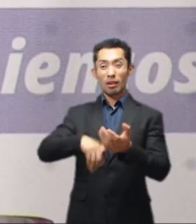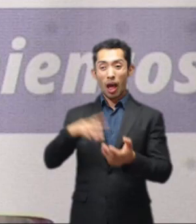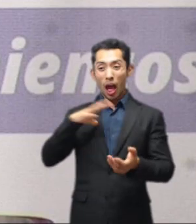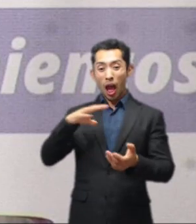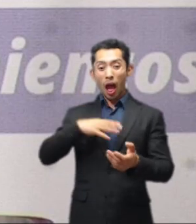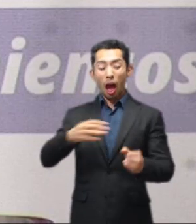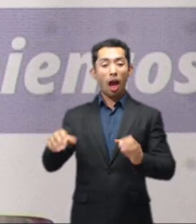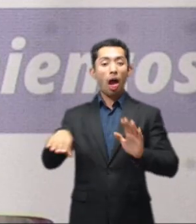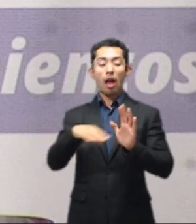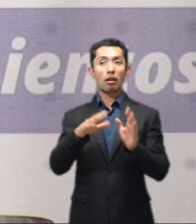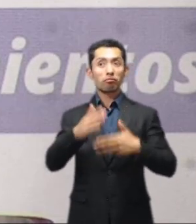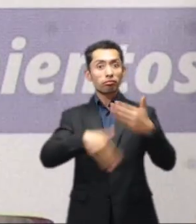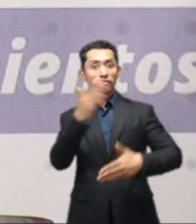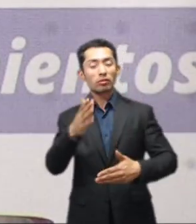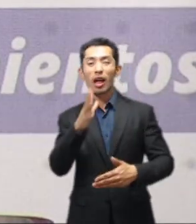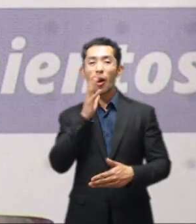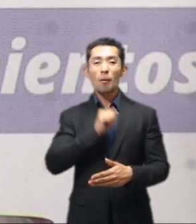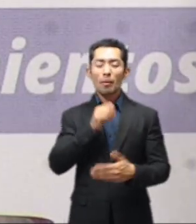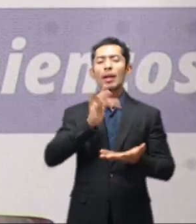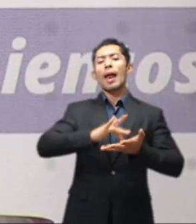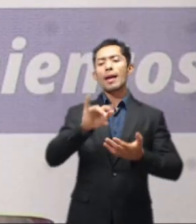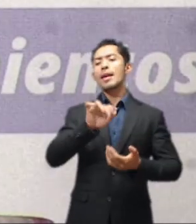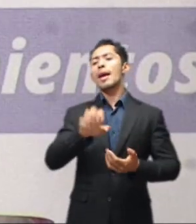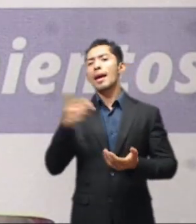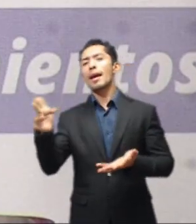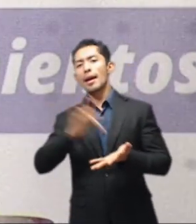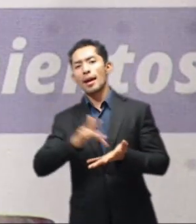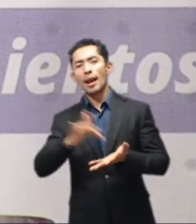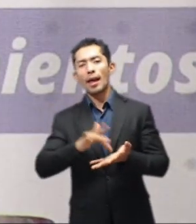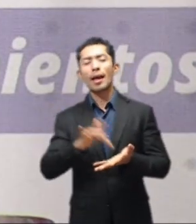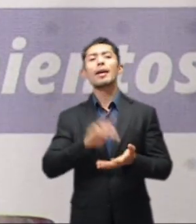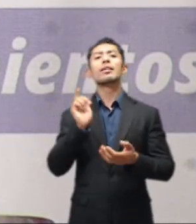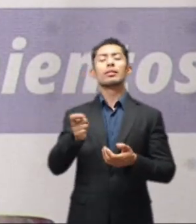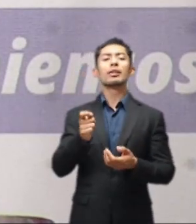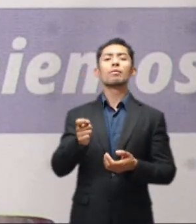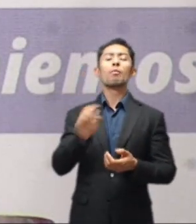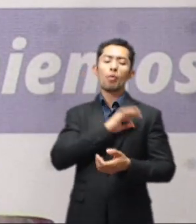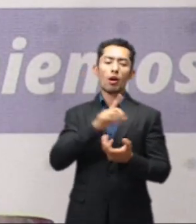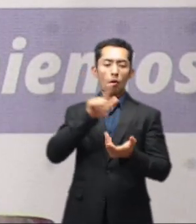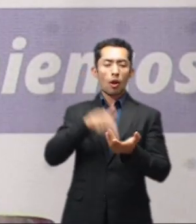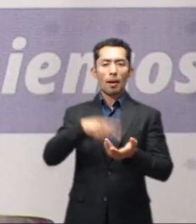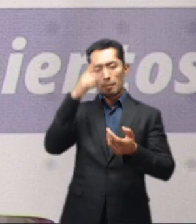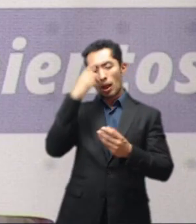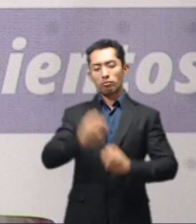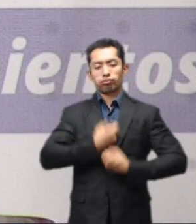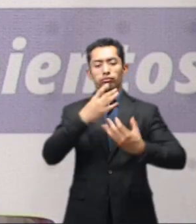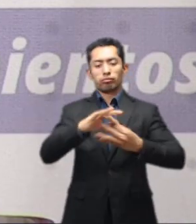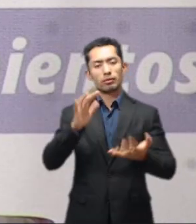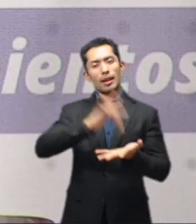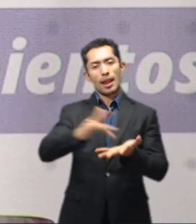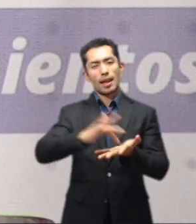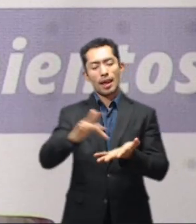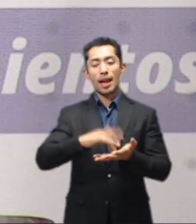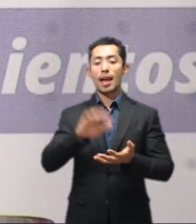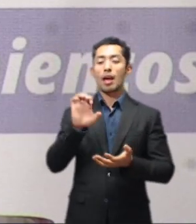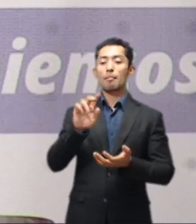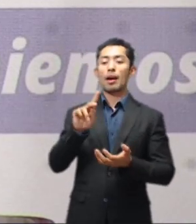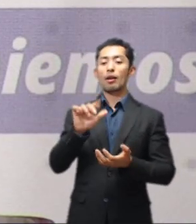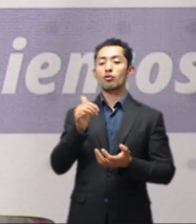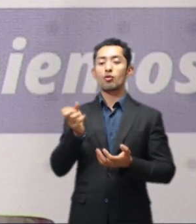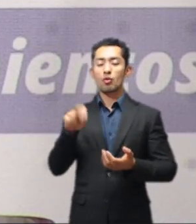ha estado estancado por mucho tiempo Agradezco al instituto estatal electoral el abrirnos Estos espacios de expresión en epasoyucan